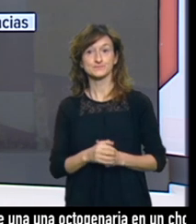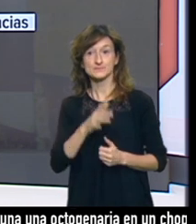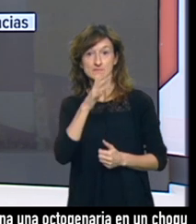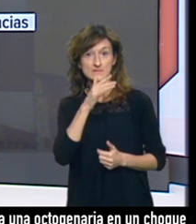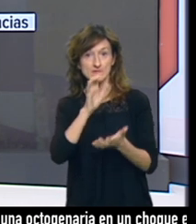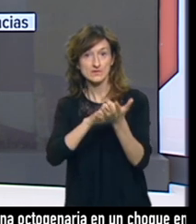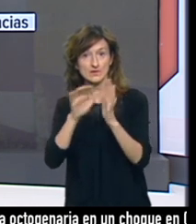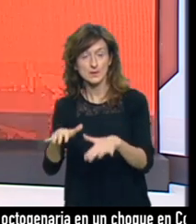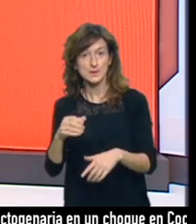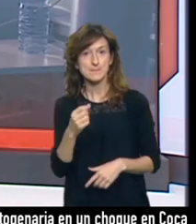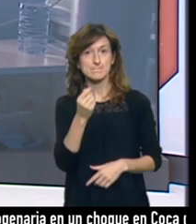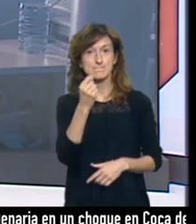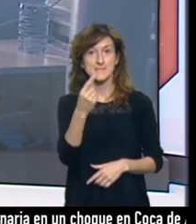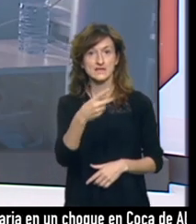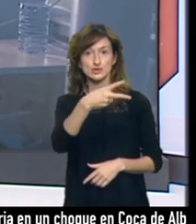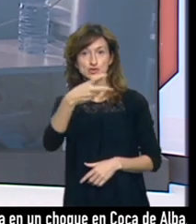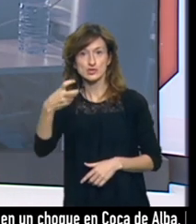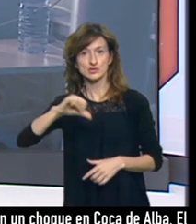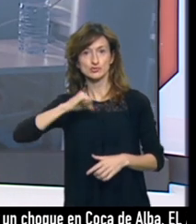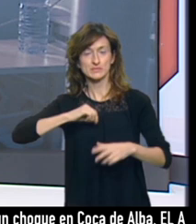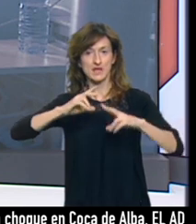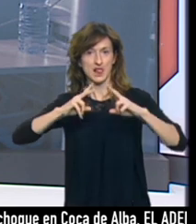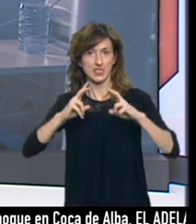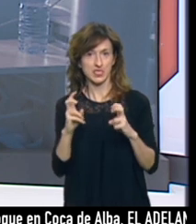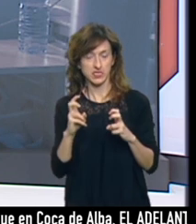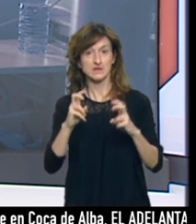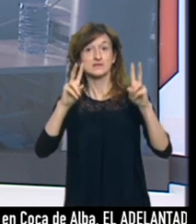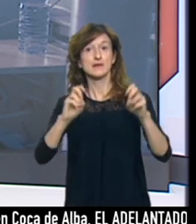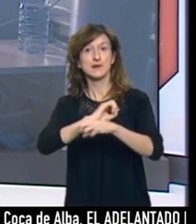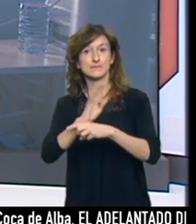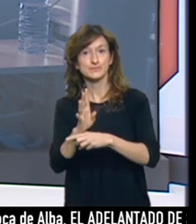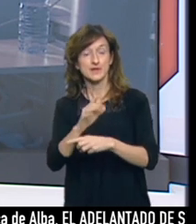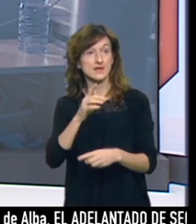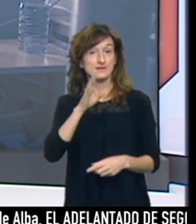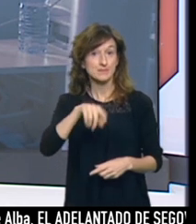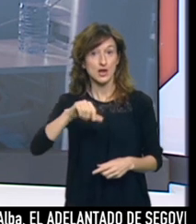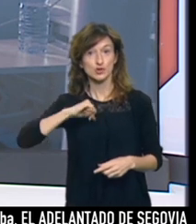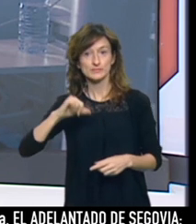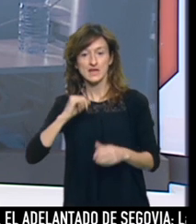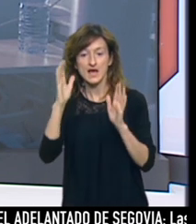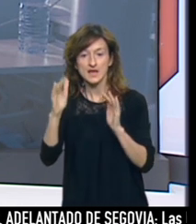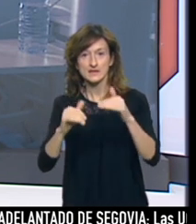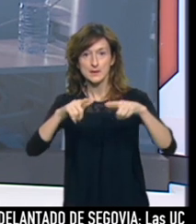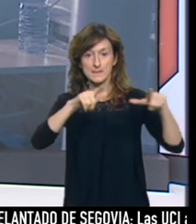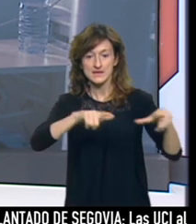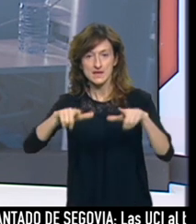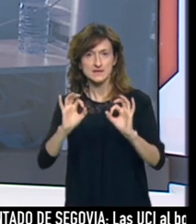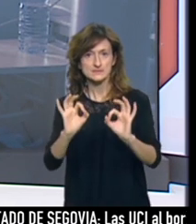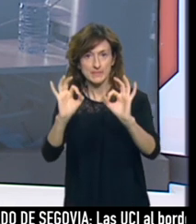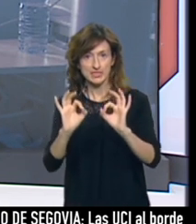en la comunidad más de 1.200 ingresados por coronavirus. En los centros hospitalarios se les atiende en plantas o